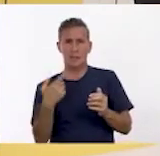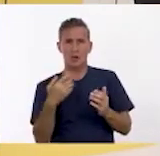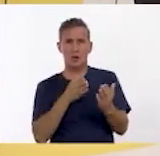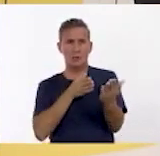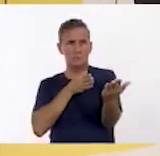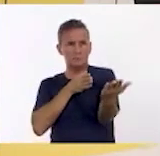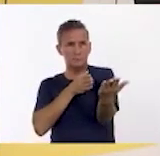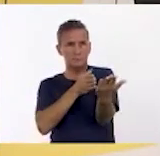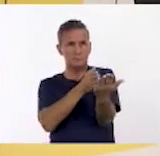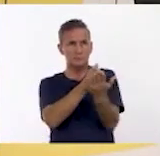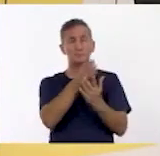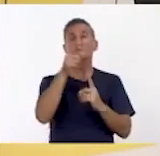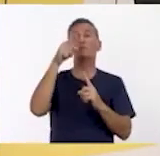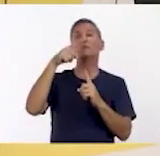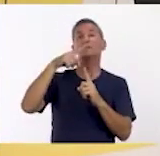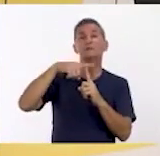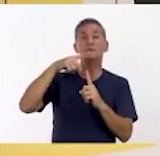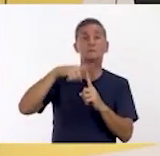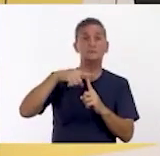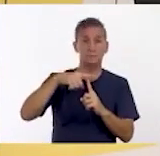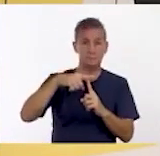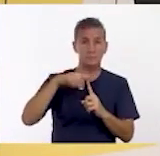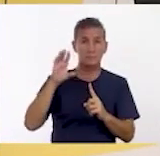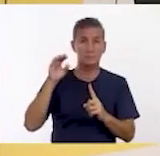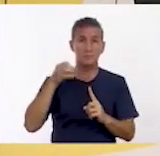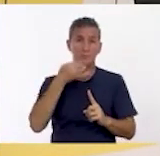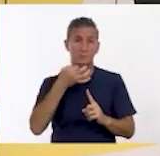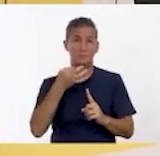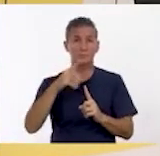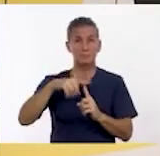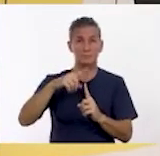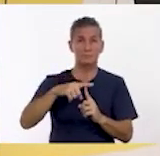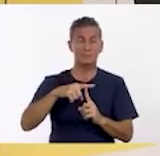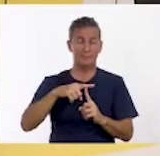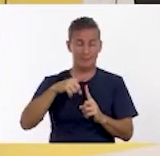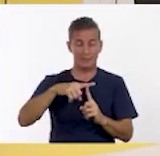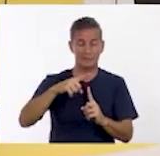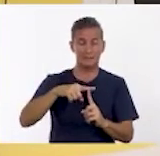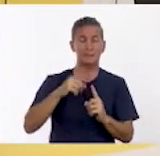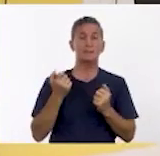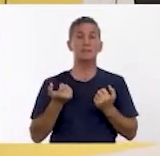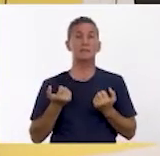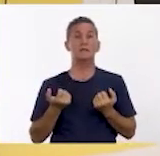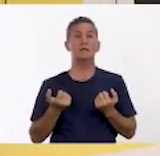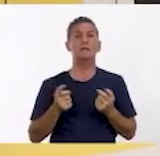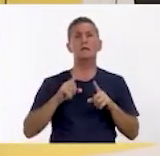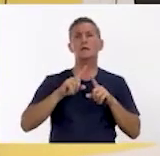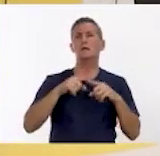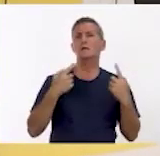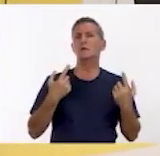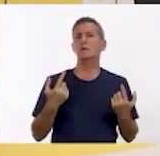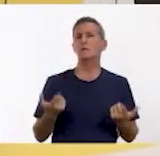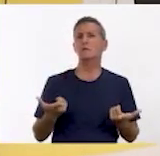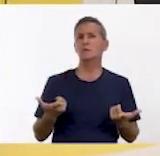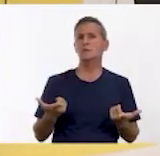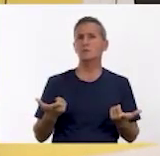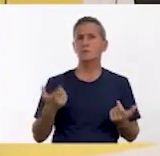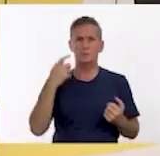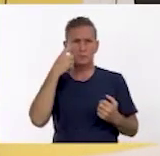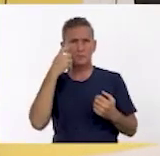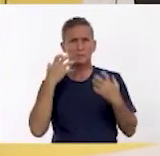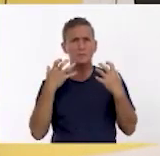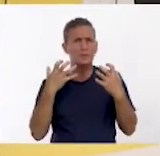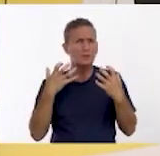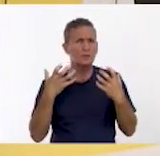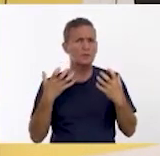una tarea en esta situación, que la tarea dice, ¿por qué son